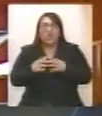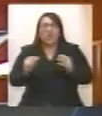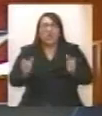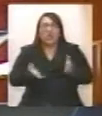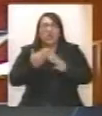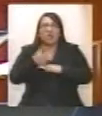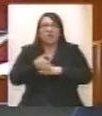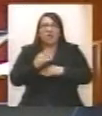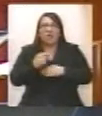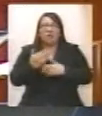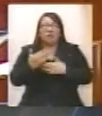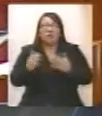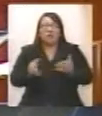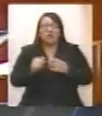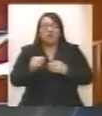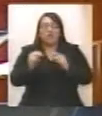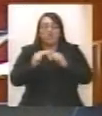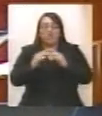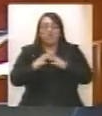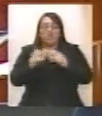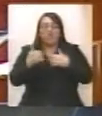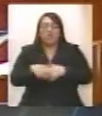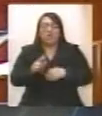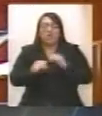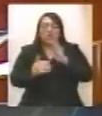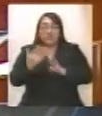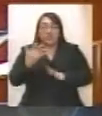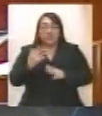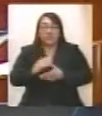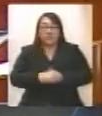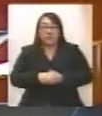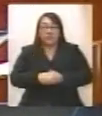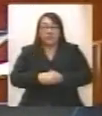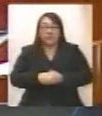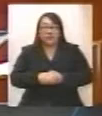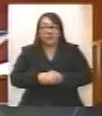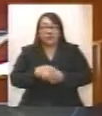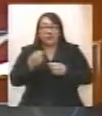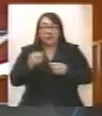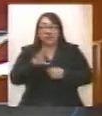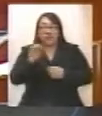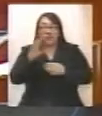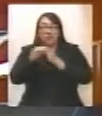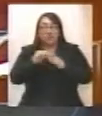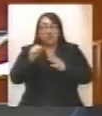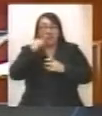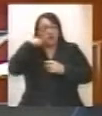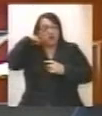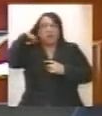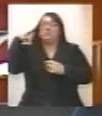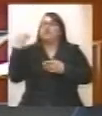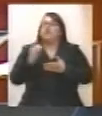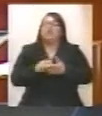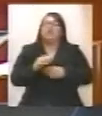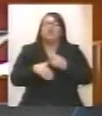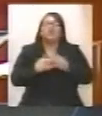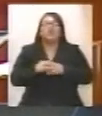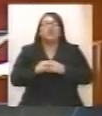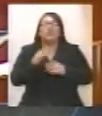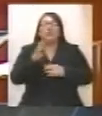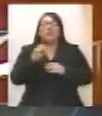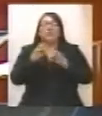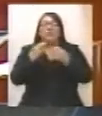promoción de vivienda urbana, a julio del 2015 se destinará 500 millones de soles adicionales para el bono